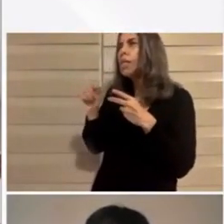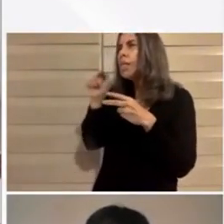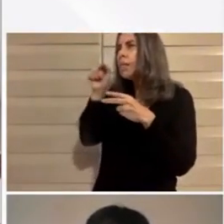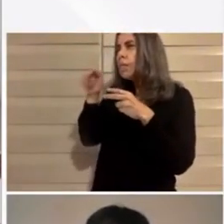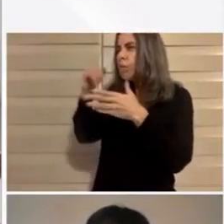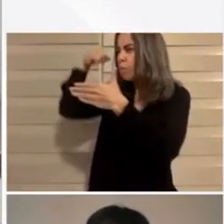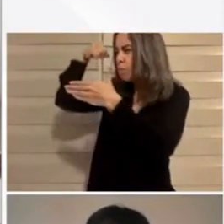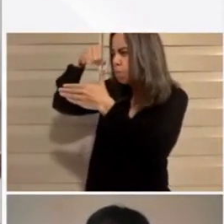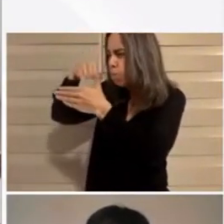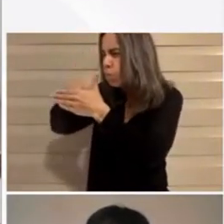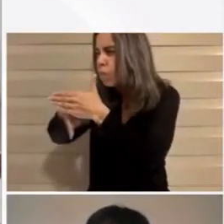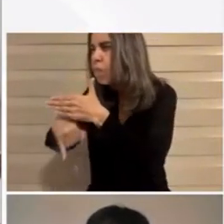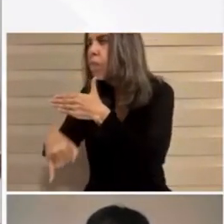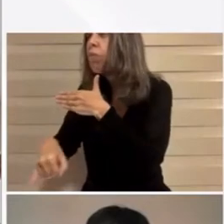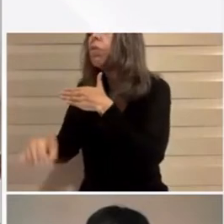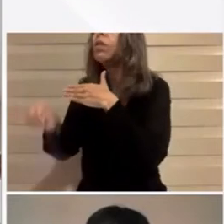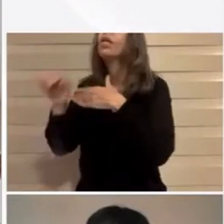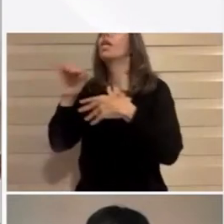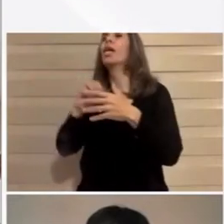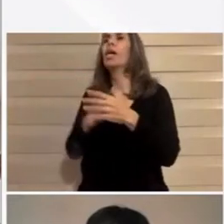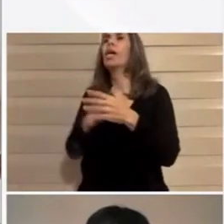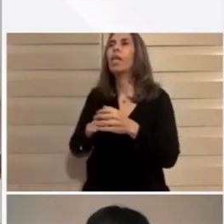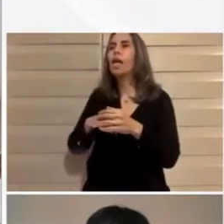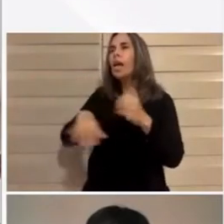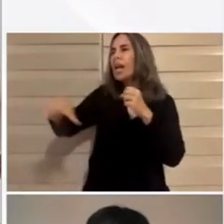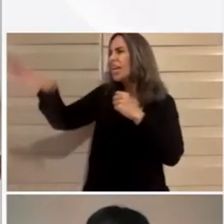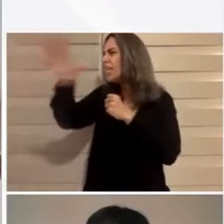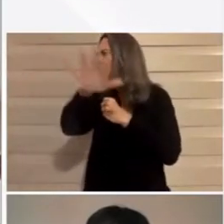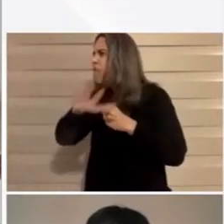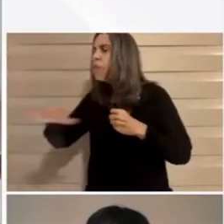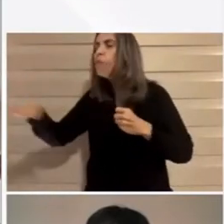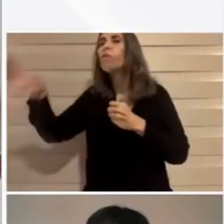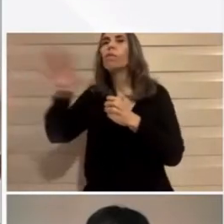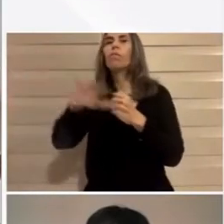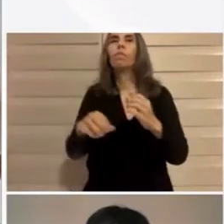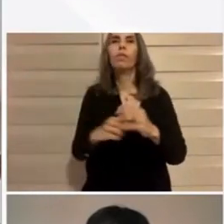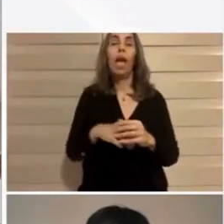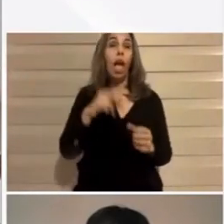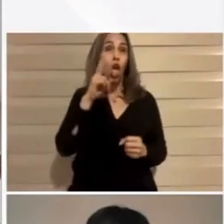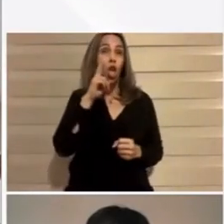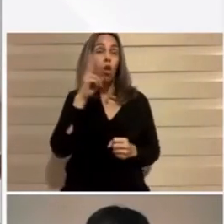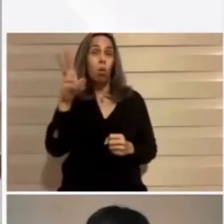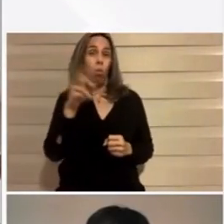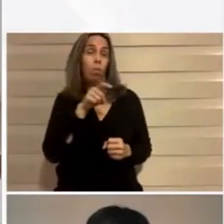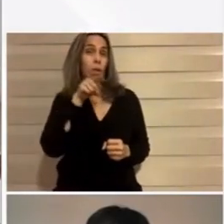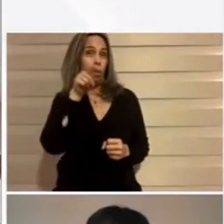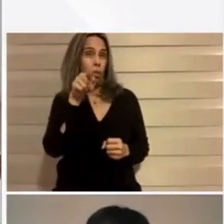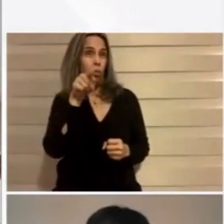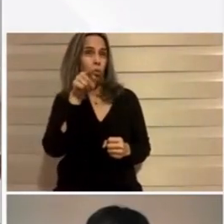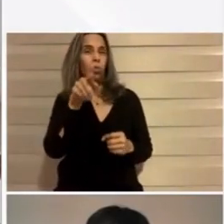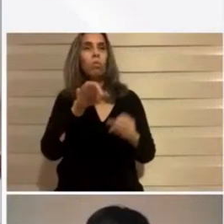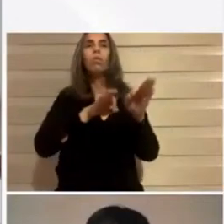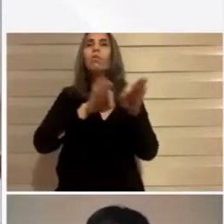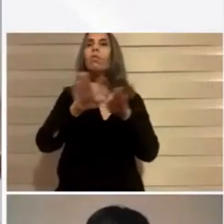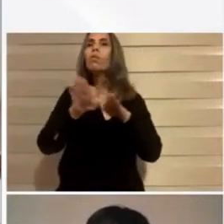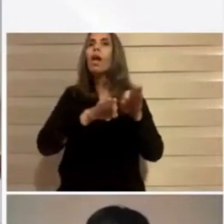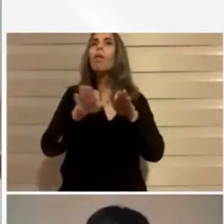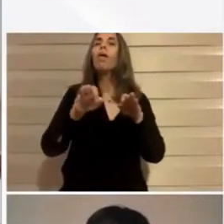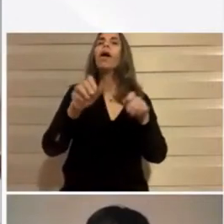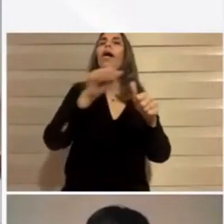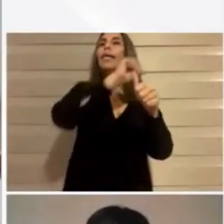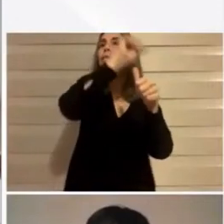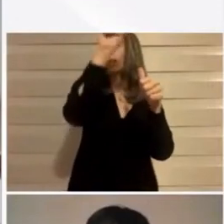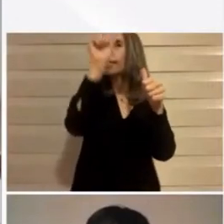naturaleza y conocerlos. Me encanta ver que tú trabajas igual las artes que la robótica y